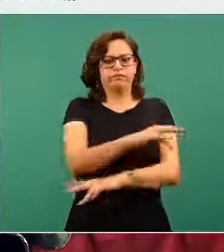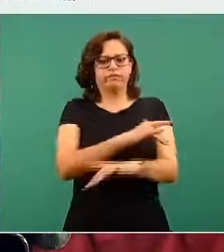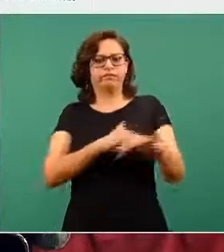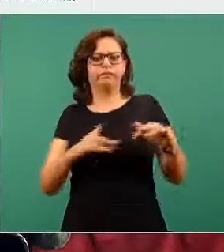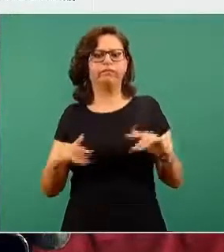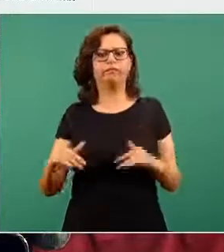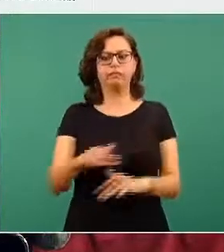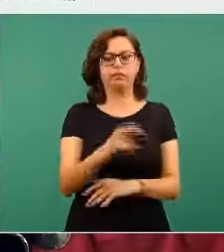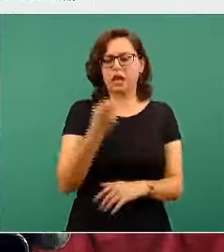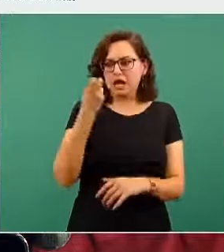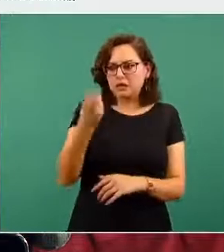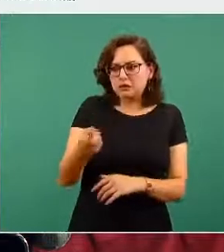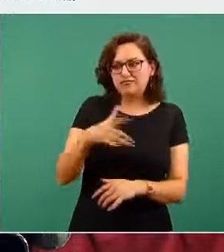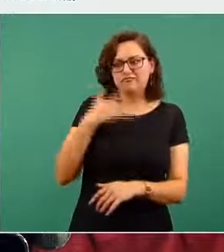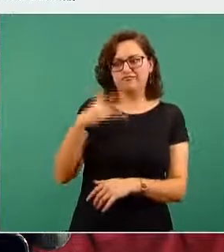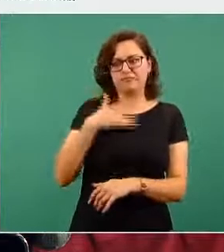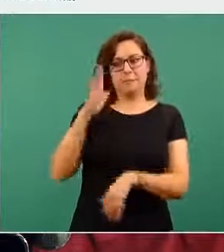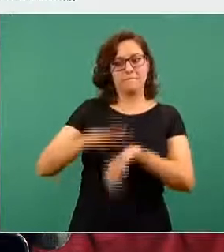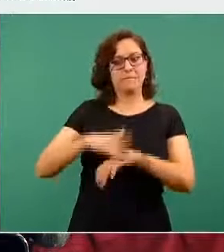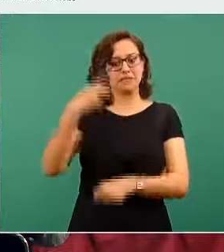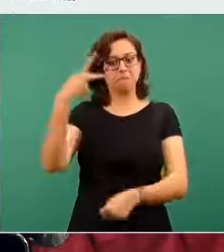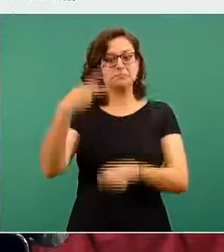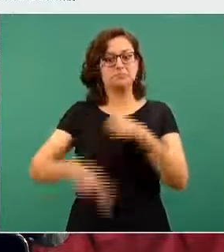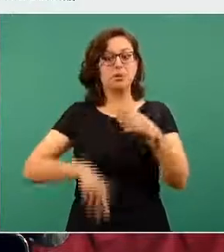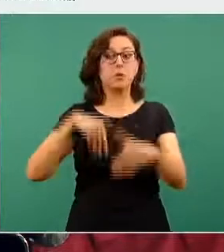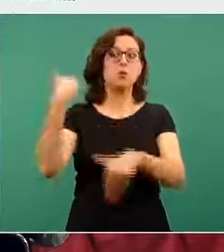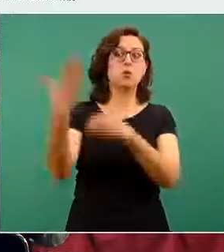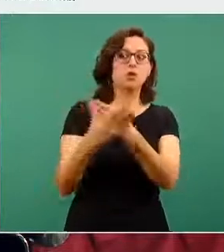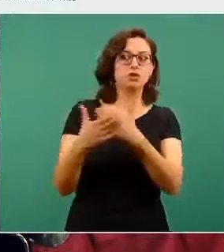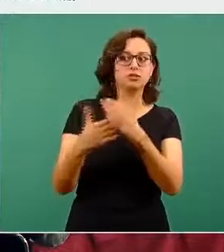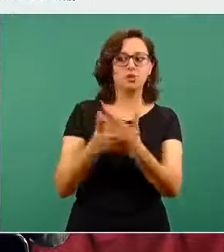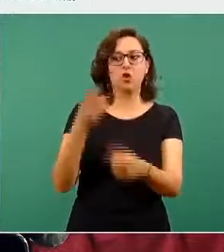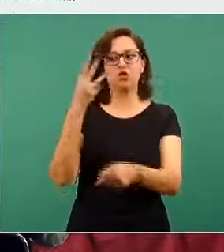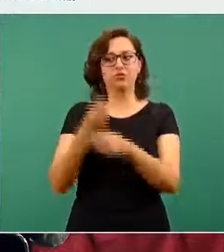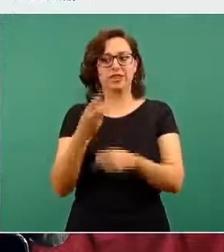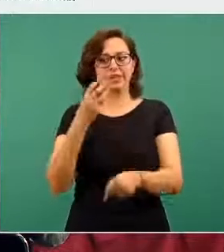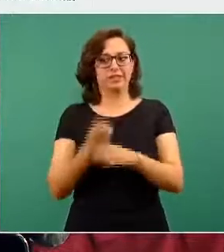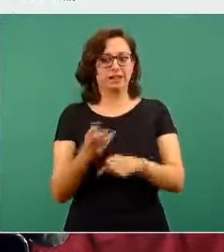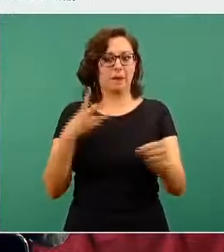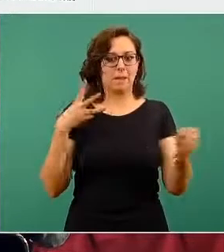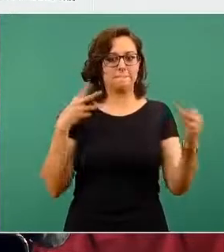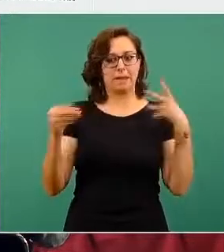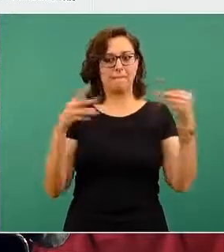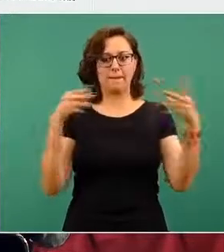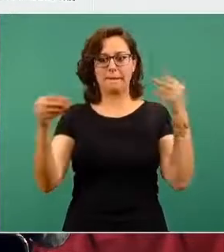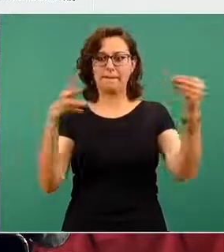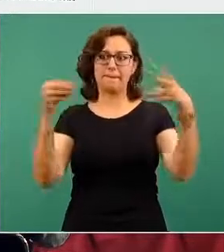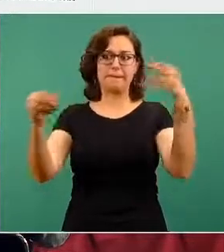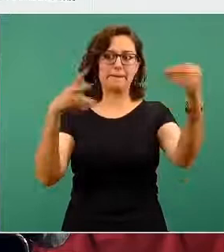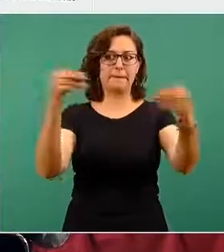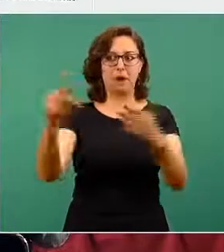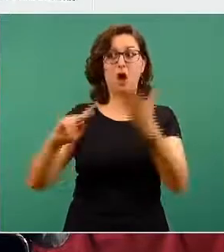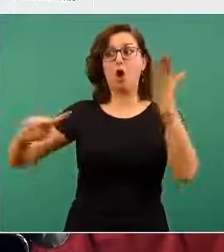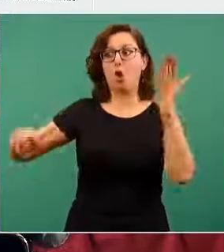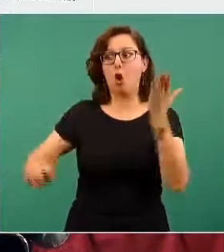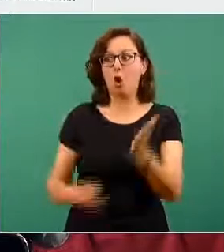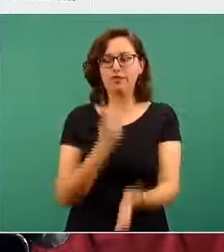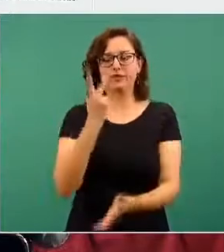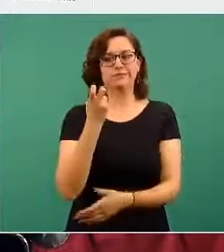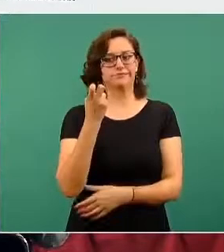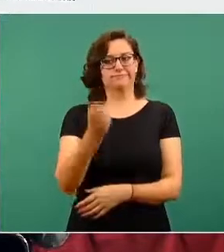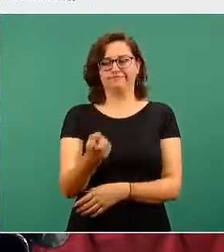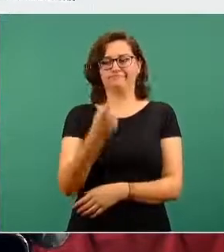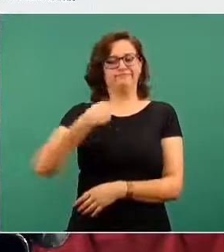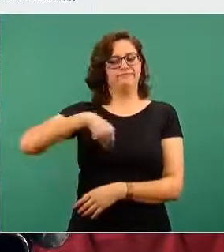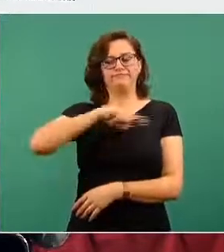son elementos de riesgo para un posible rebrote o repunte o tercera ola que no queremos